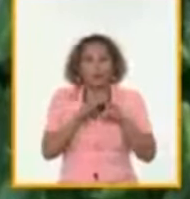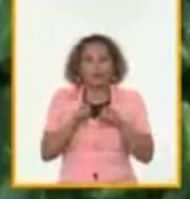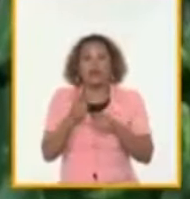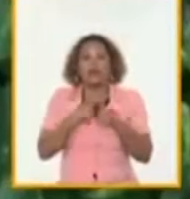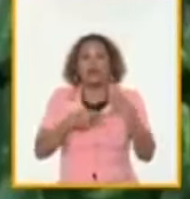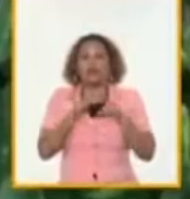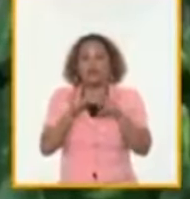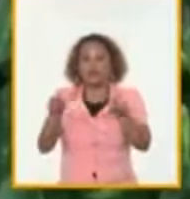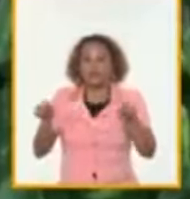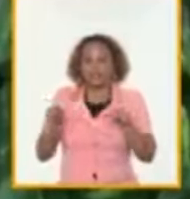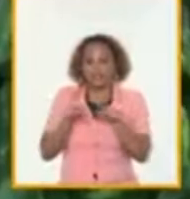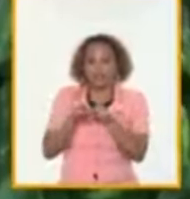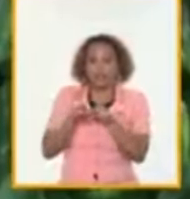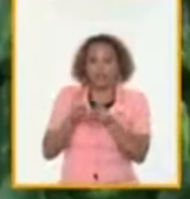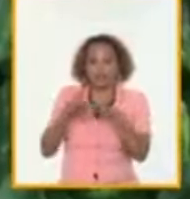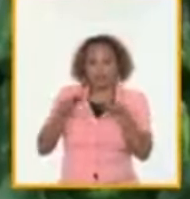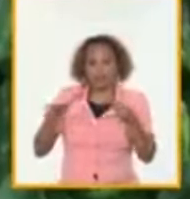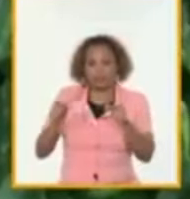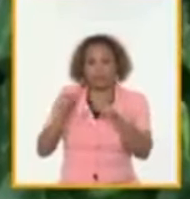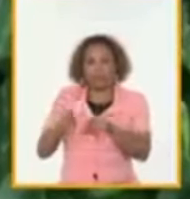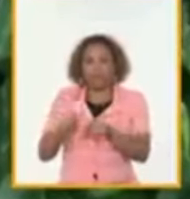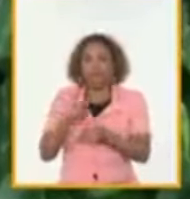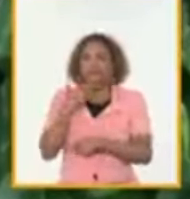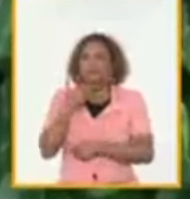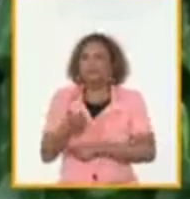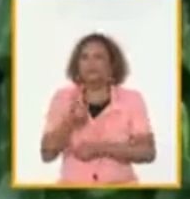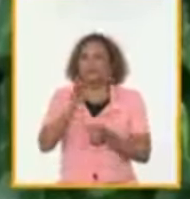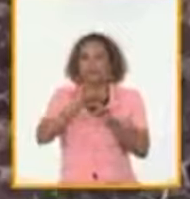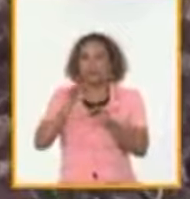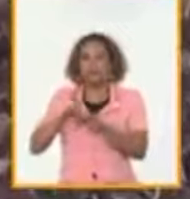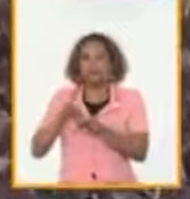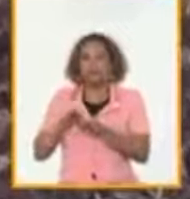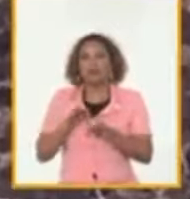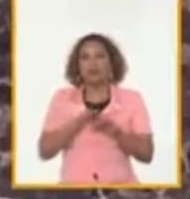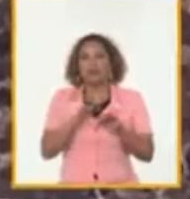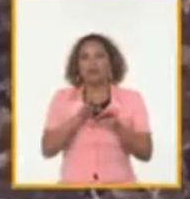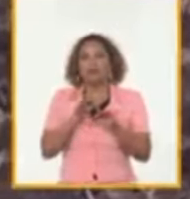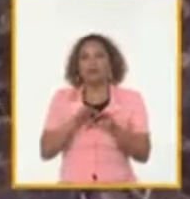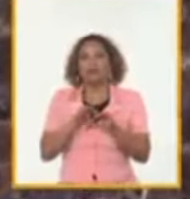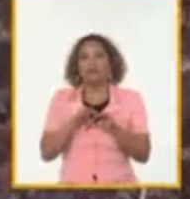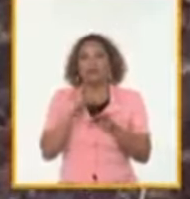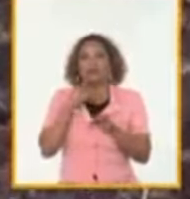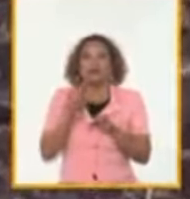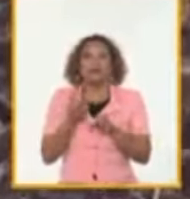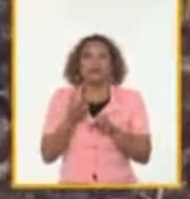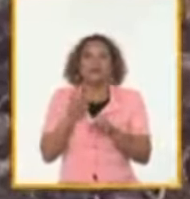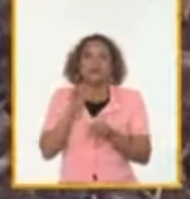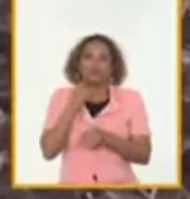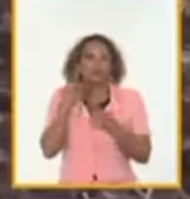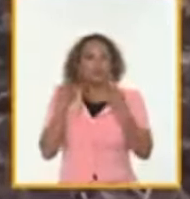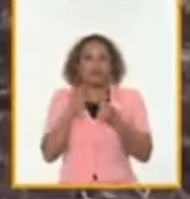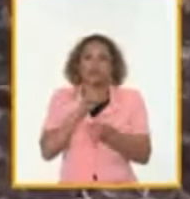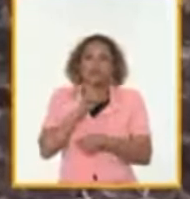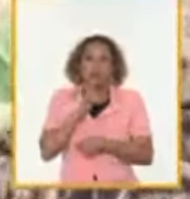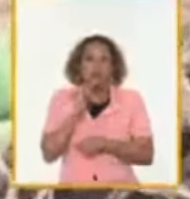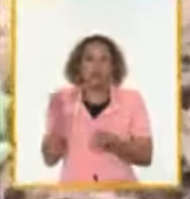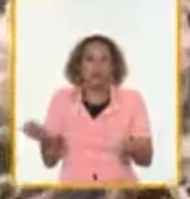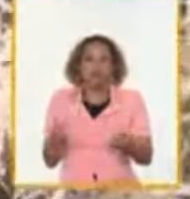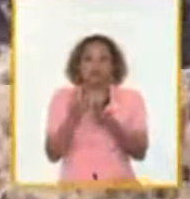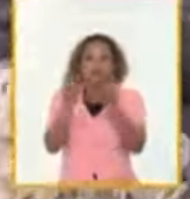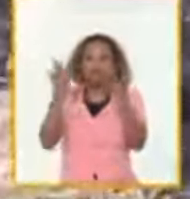que tenemos aquí de acano es muy bueno porque ahí se aprovecha y se siembra la seca y no es exigente al agua y se da muy bueno y